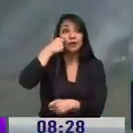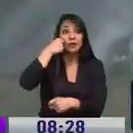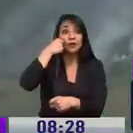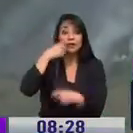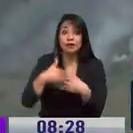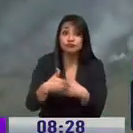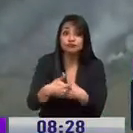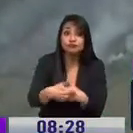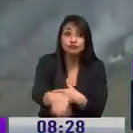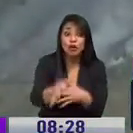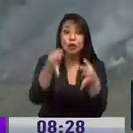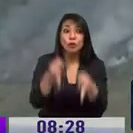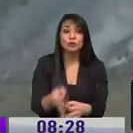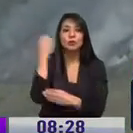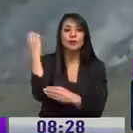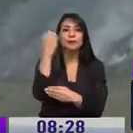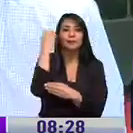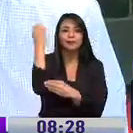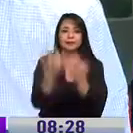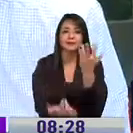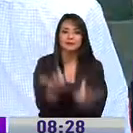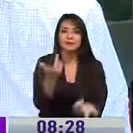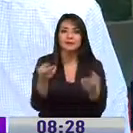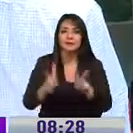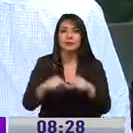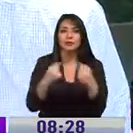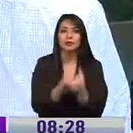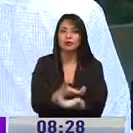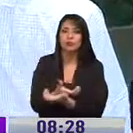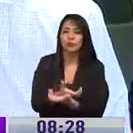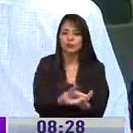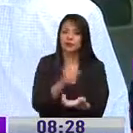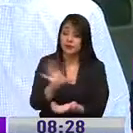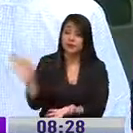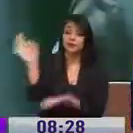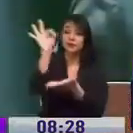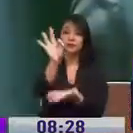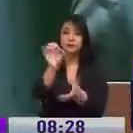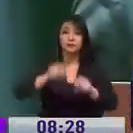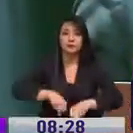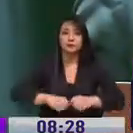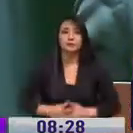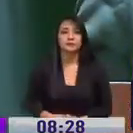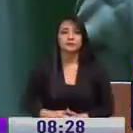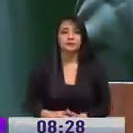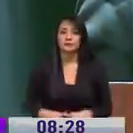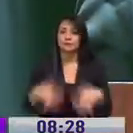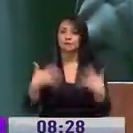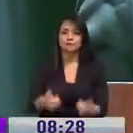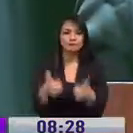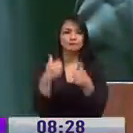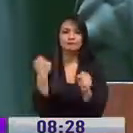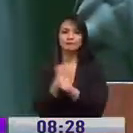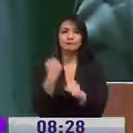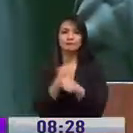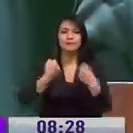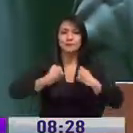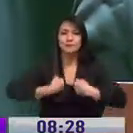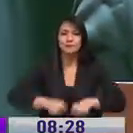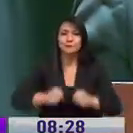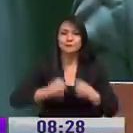minutos previos a la alerta de incendio y el liderazgo del cuerpo de bomberos del cantón que representa. Cómo no reconocer el gran esfuerzo y trabajo de